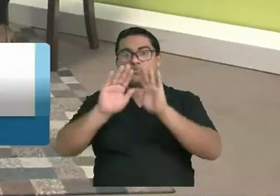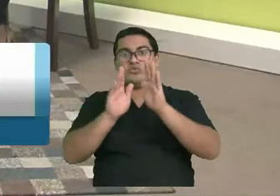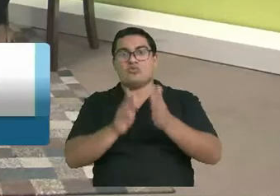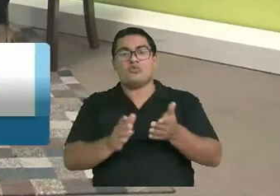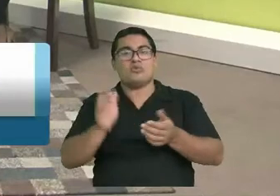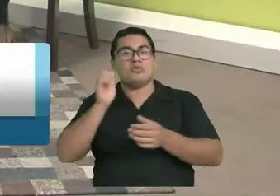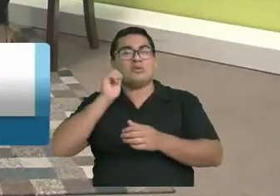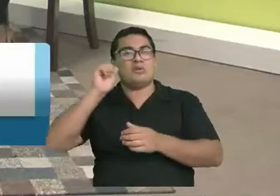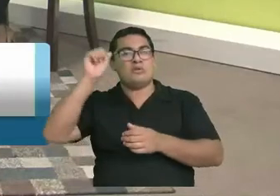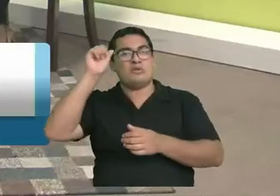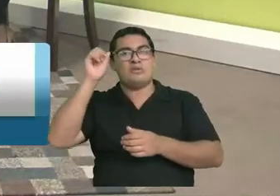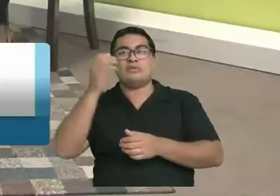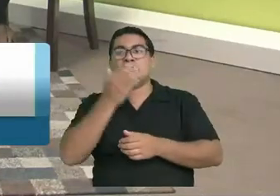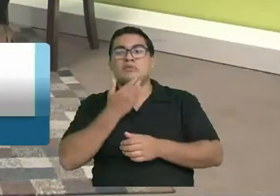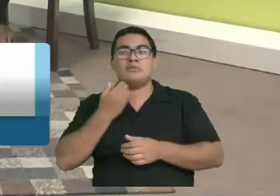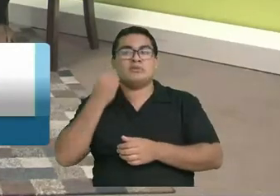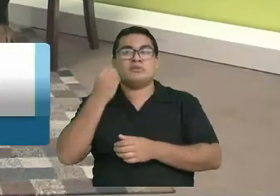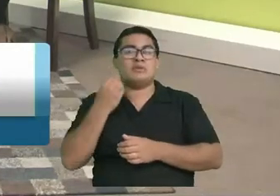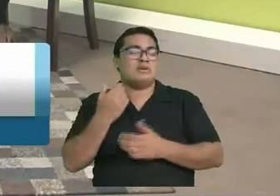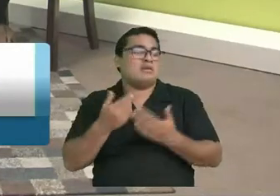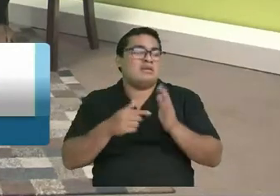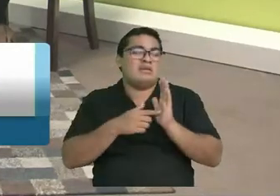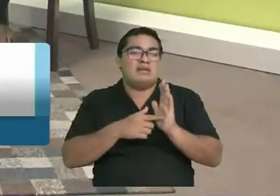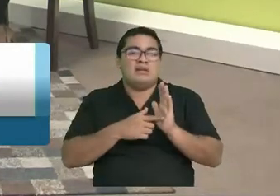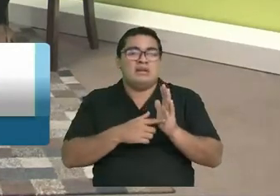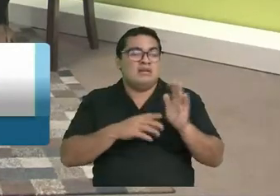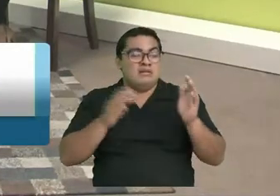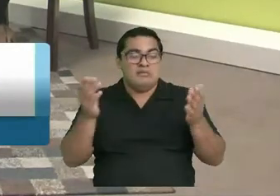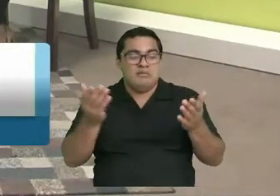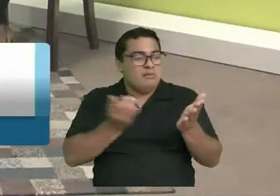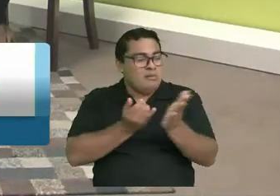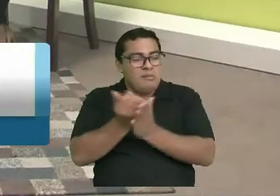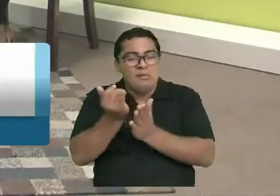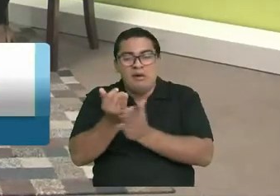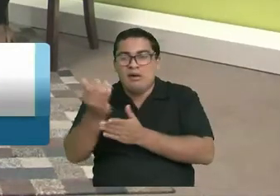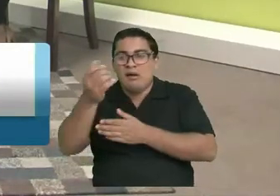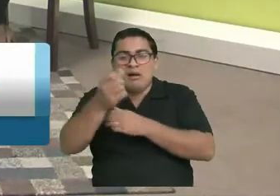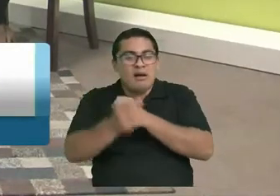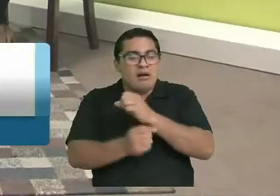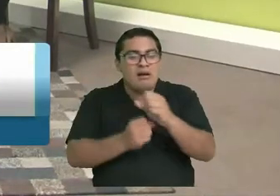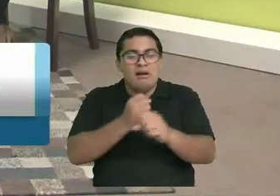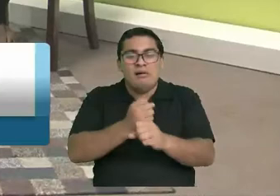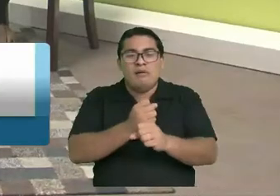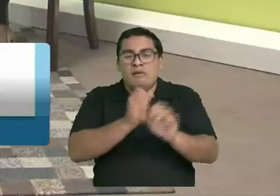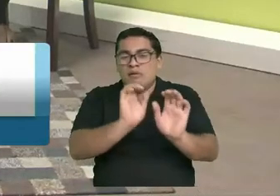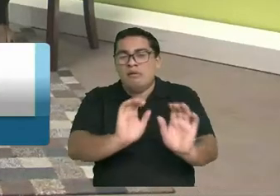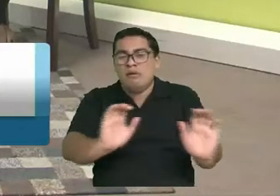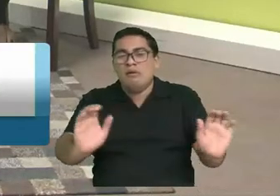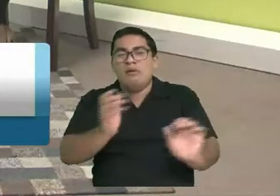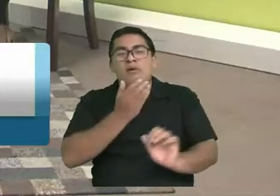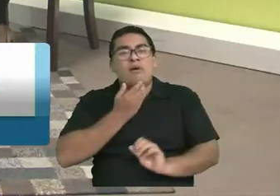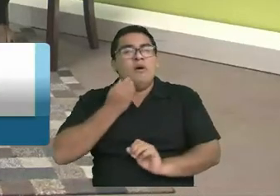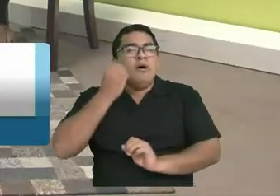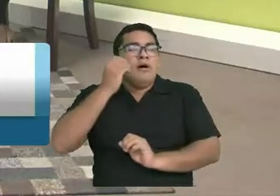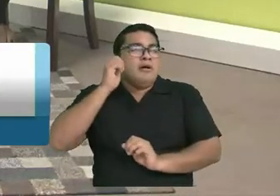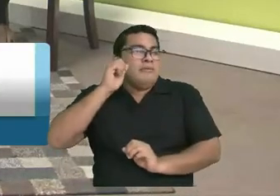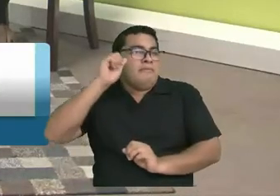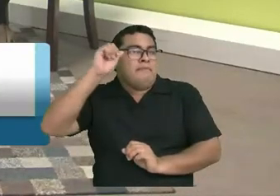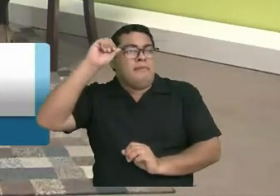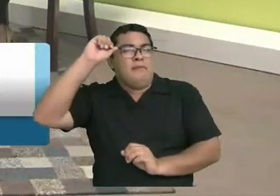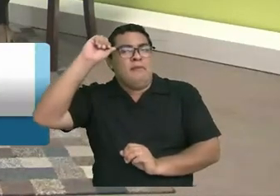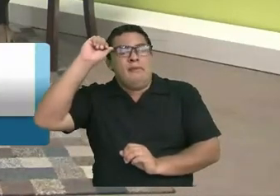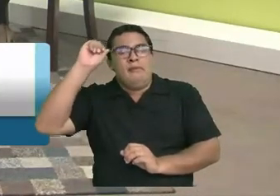jóvenes? No, por edades no hay estudios que te hablen sobre si es más frecuente en cierto corte de